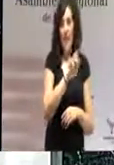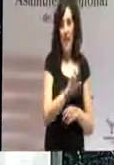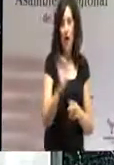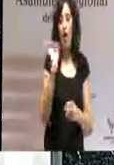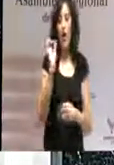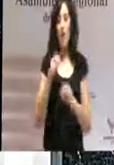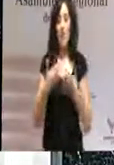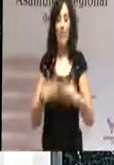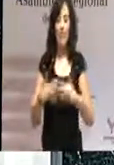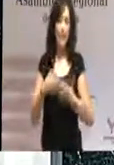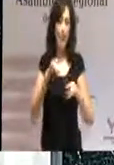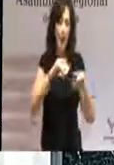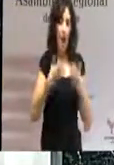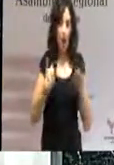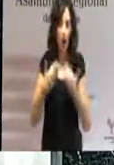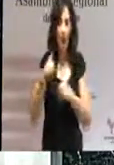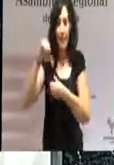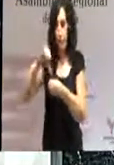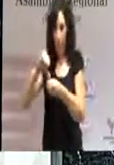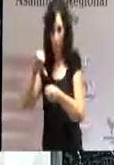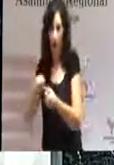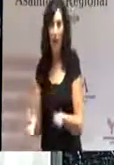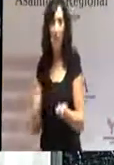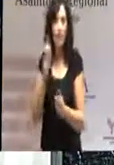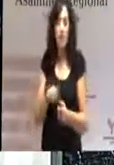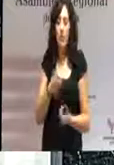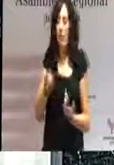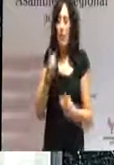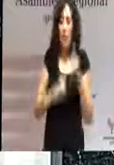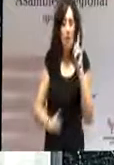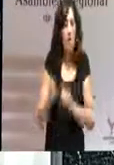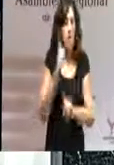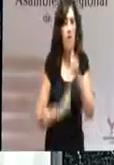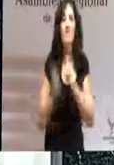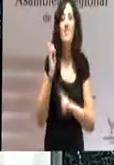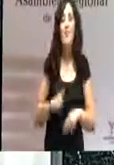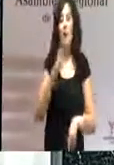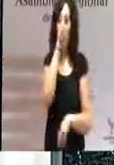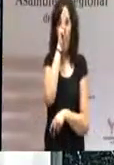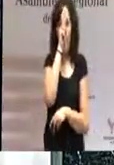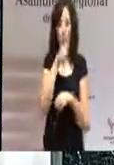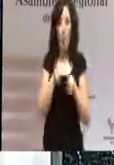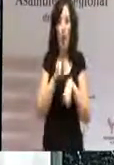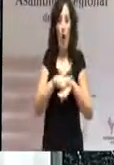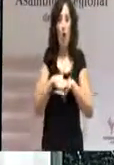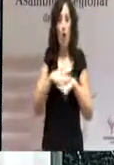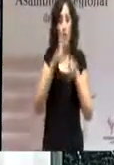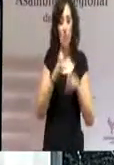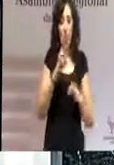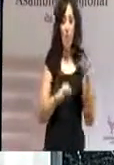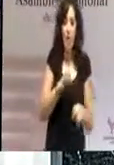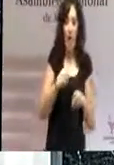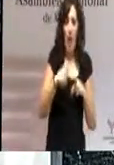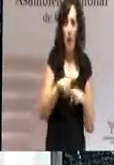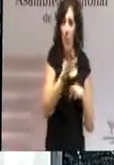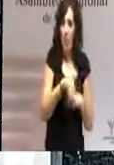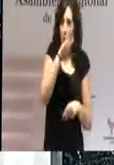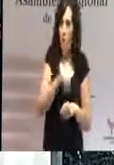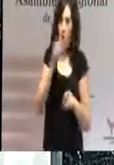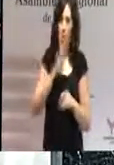Escombreras, padecemos un gobierno más preocupado por sus problemas con la justicia que por lo de la región y